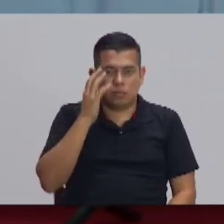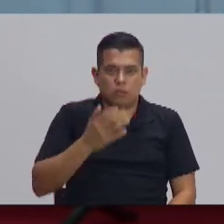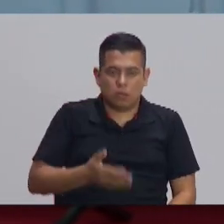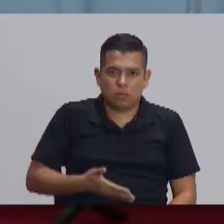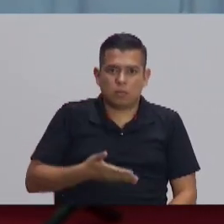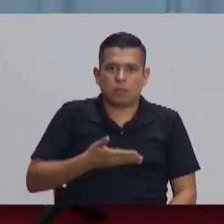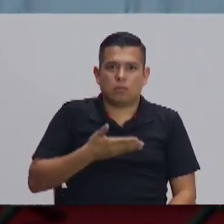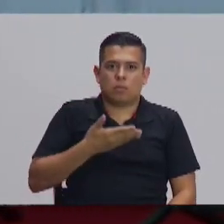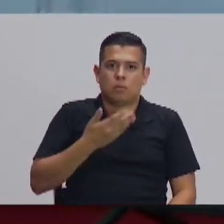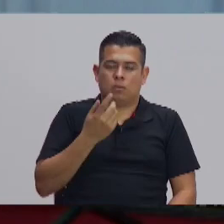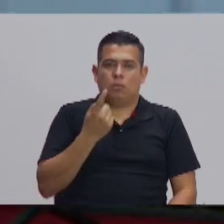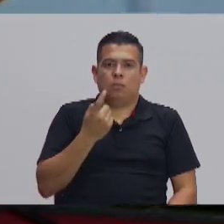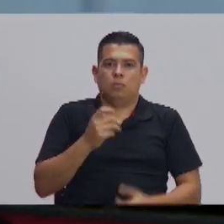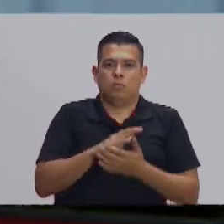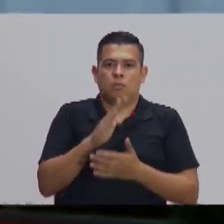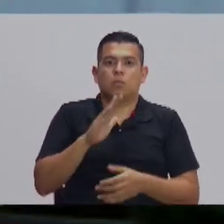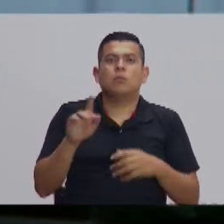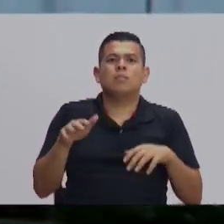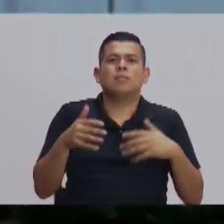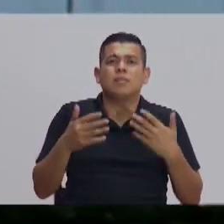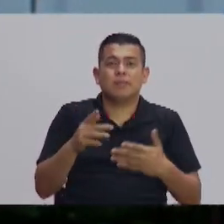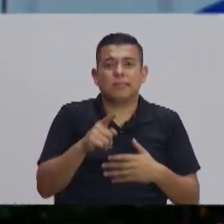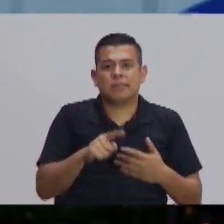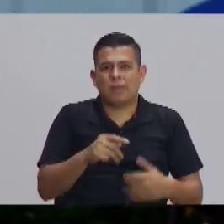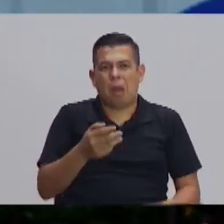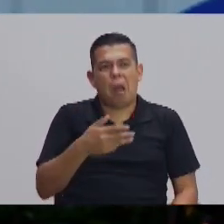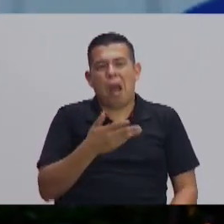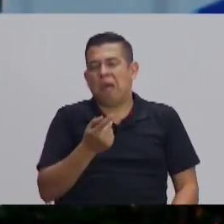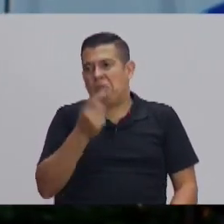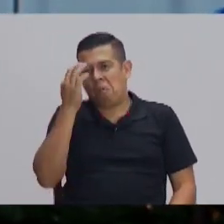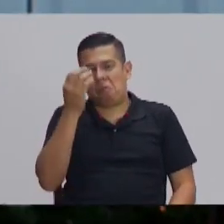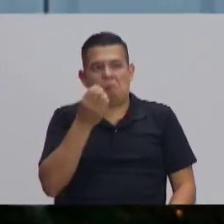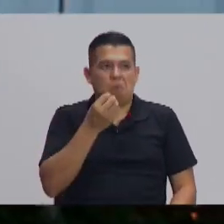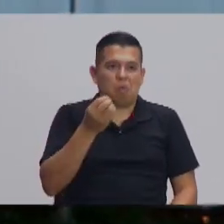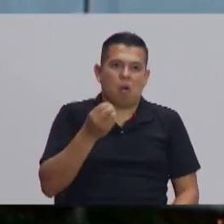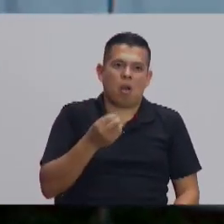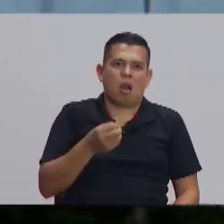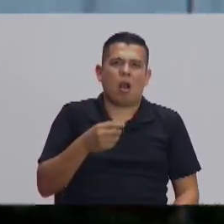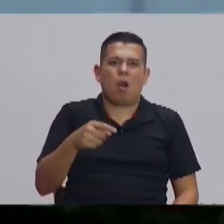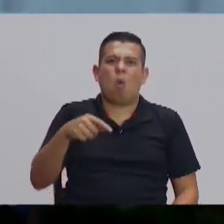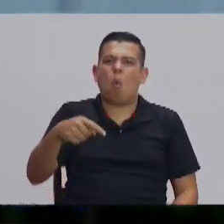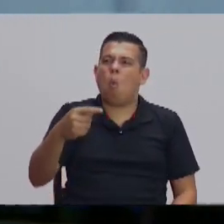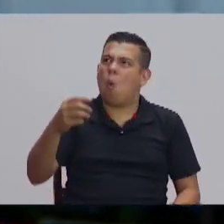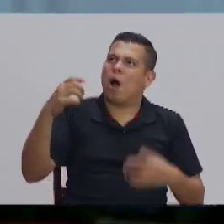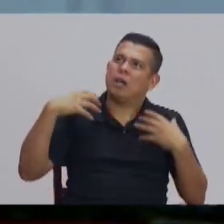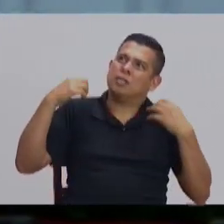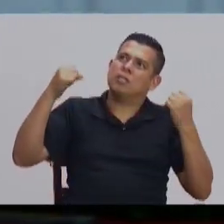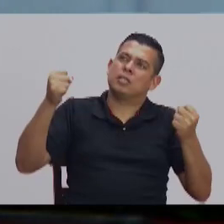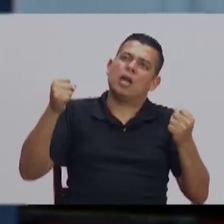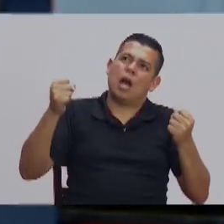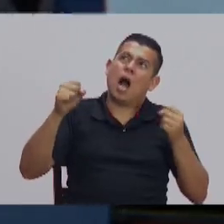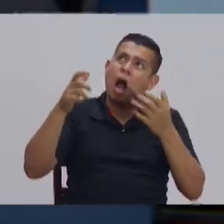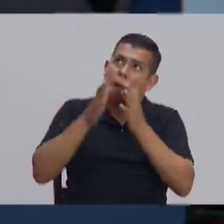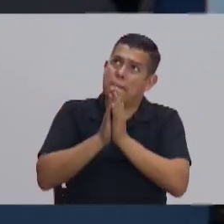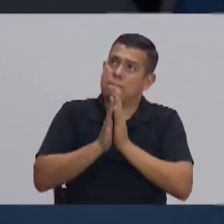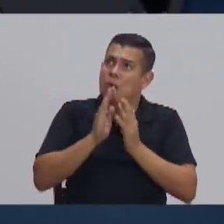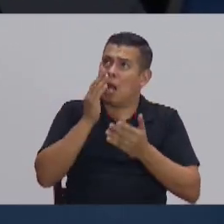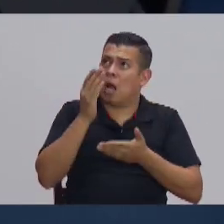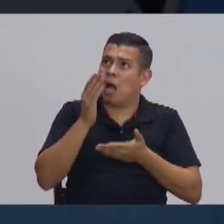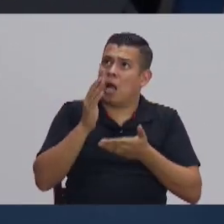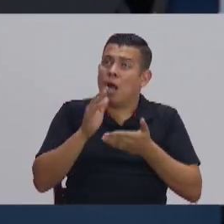crecimiento espiritual sino porque vamos a comer cuando me vas a sanar si me van a pagar